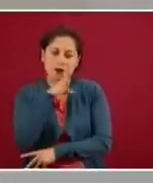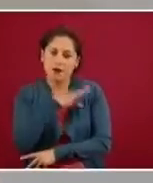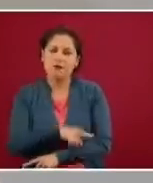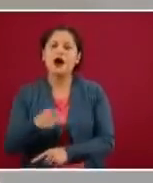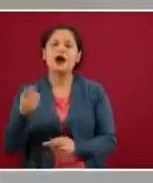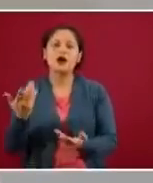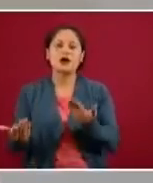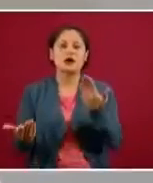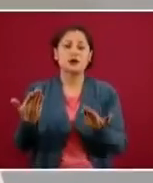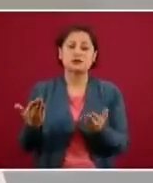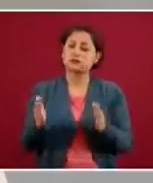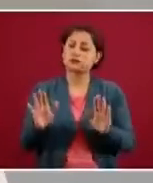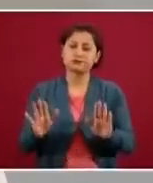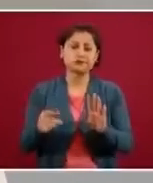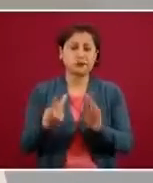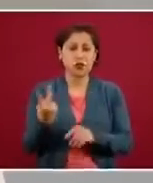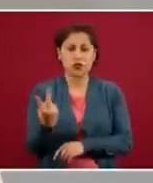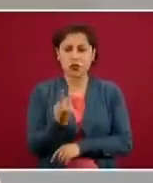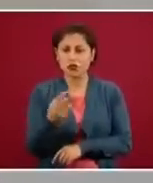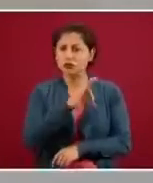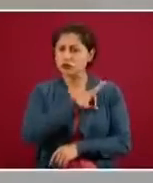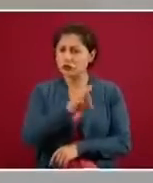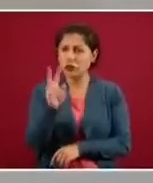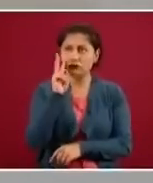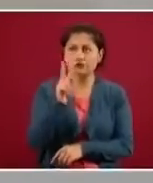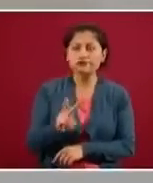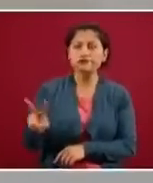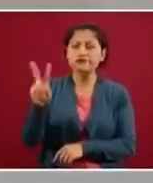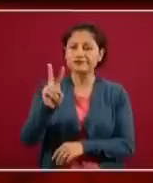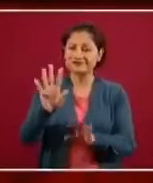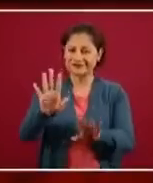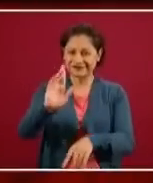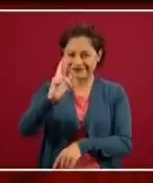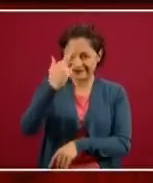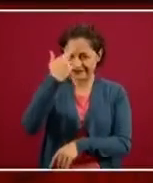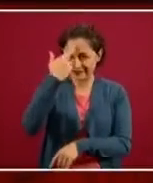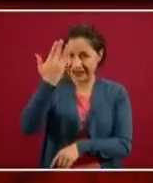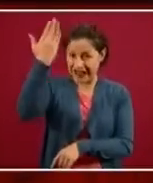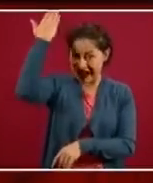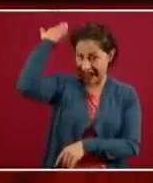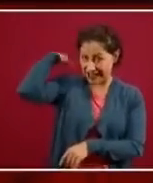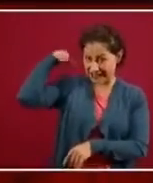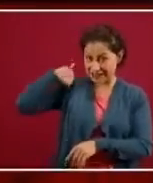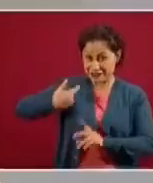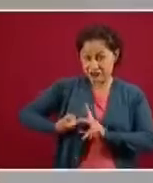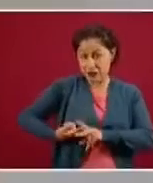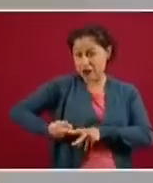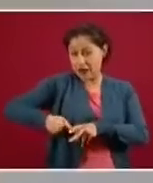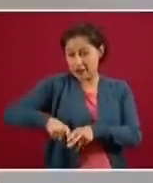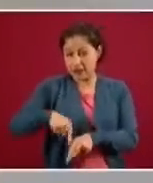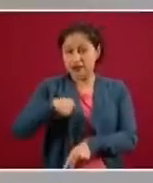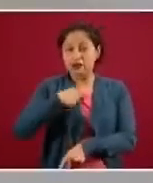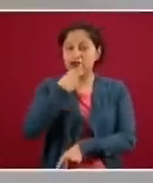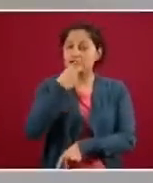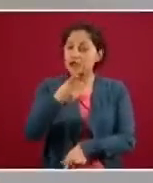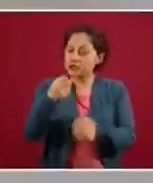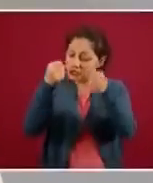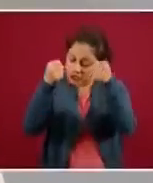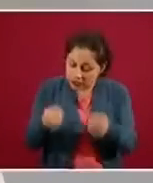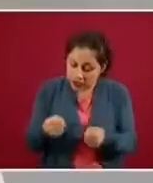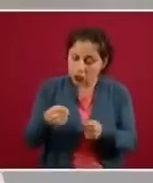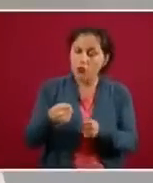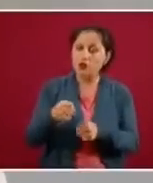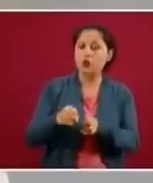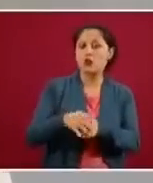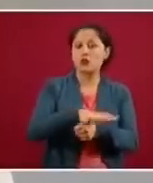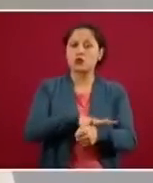al terminar cada conferencia. ¿Se acuerdan que garanticé que iba a llegar el coronavirus a México? Bueno, sigo